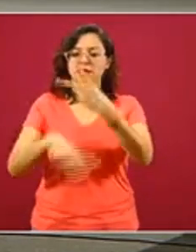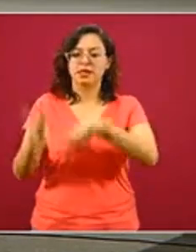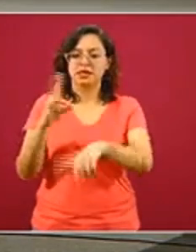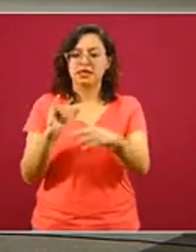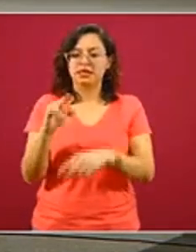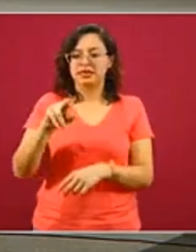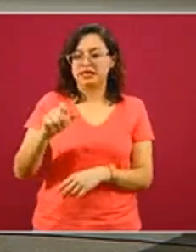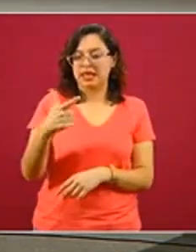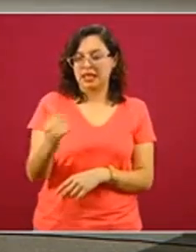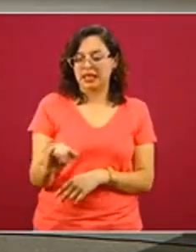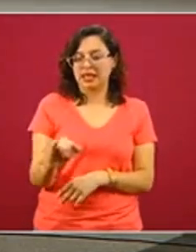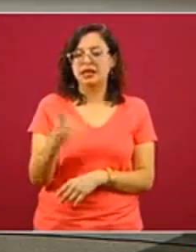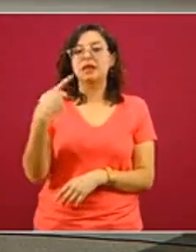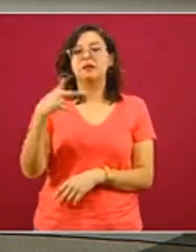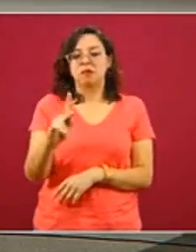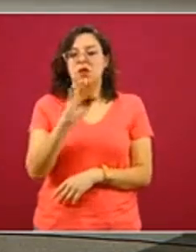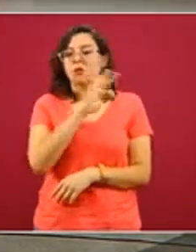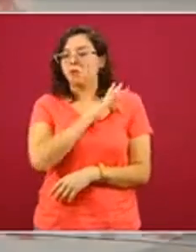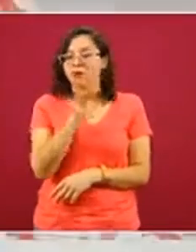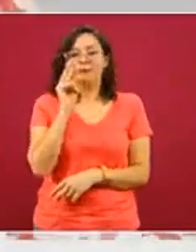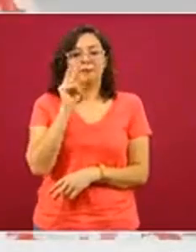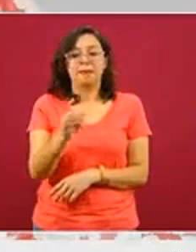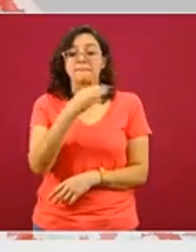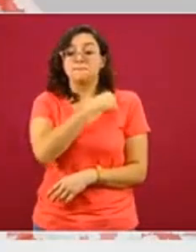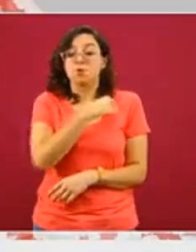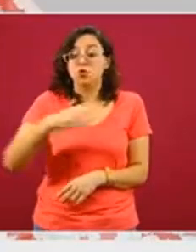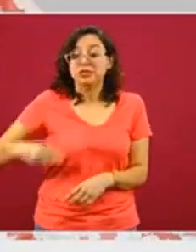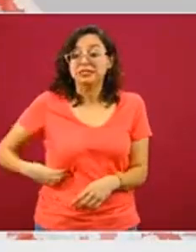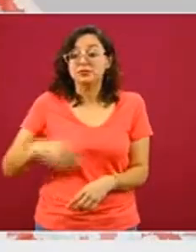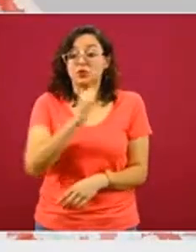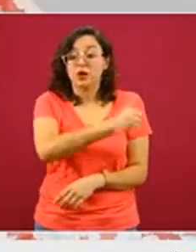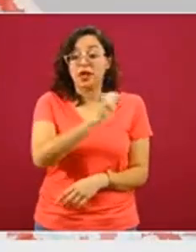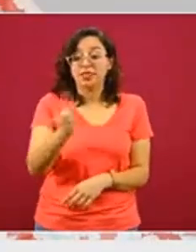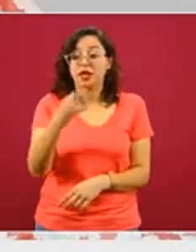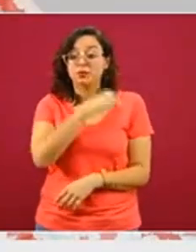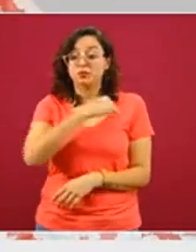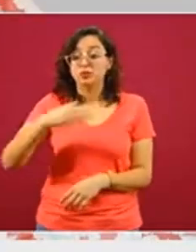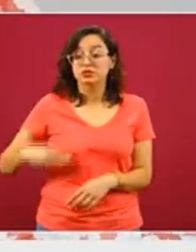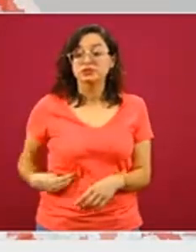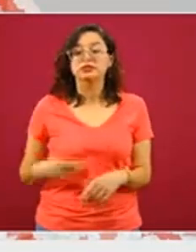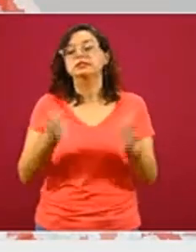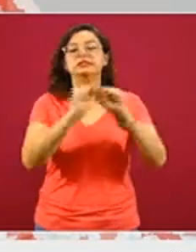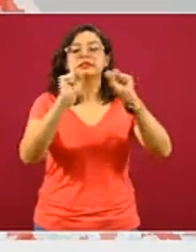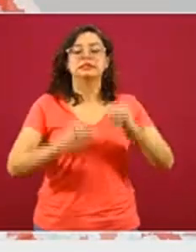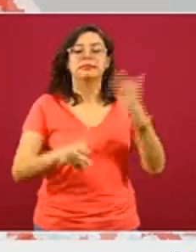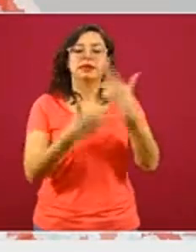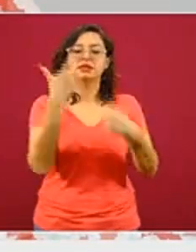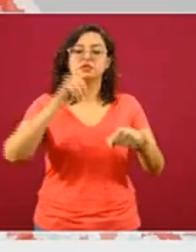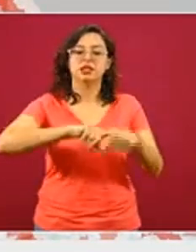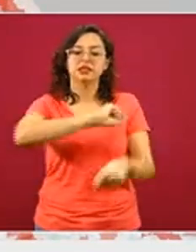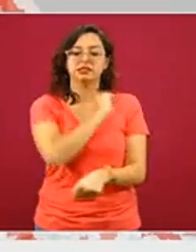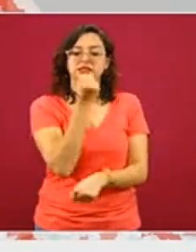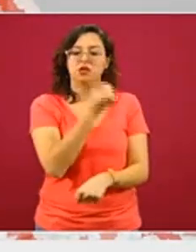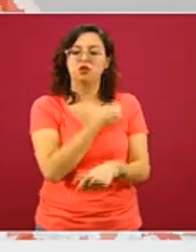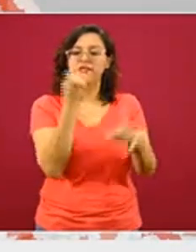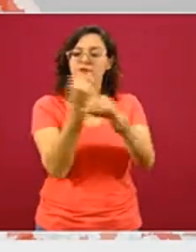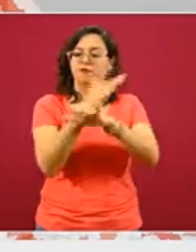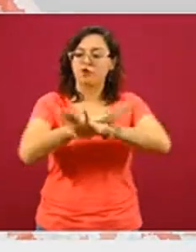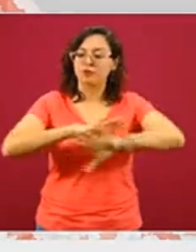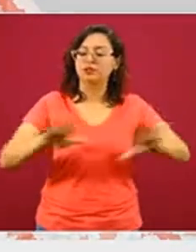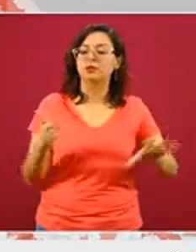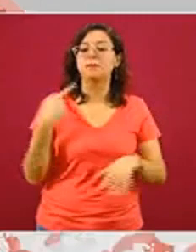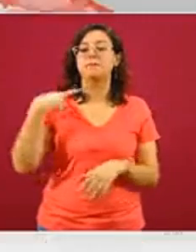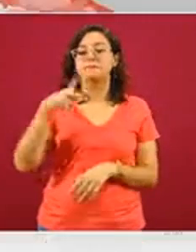está el mismo mapa de agregación municipal que tenemos nosotros, son a partir de los datos del Sistema Nacional de Salud, pero